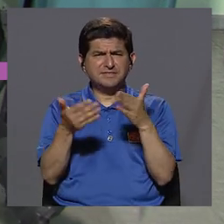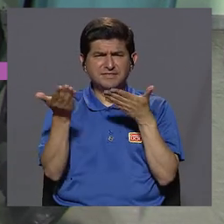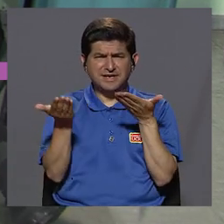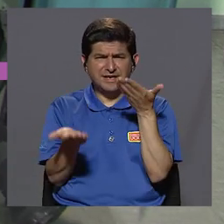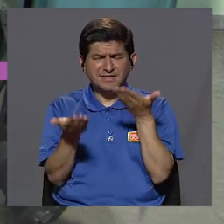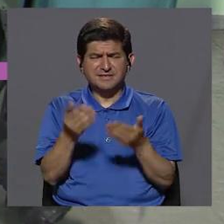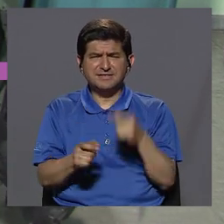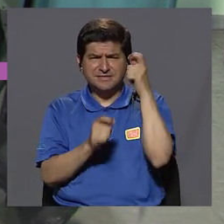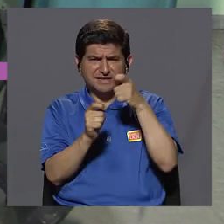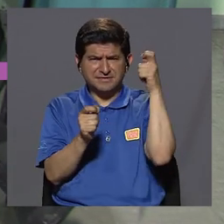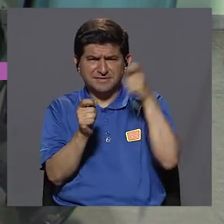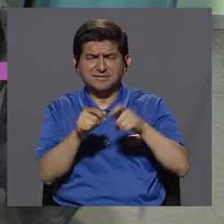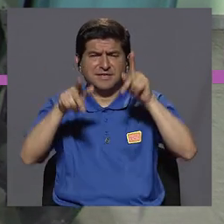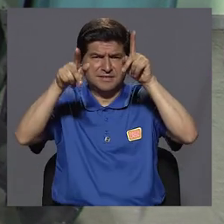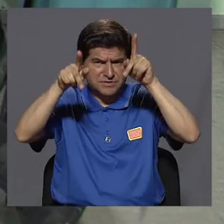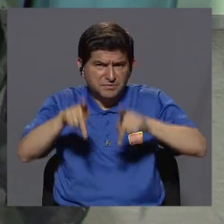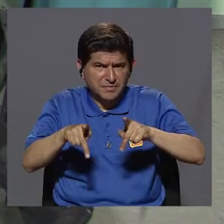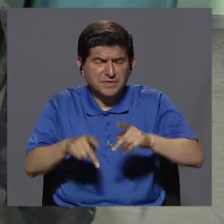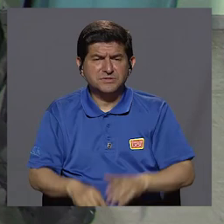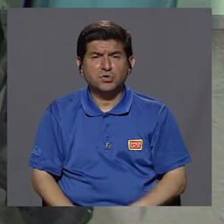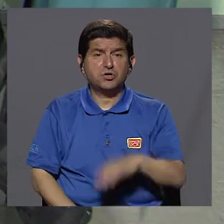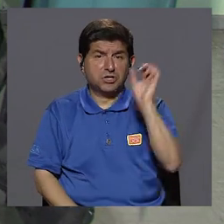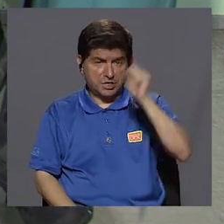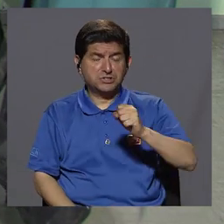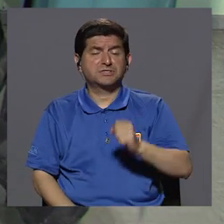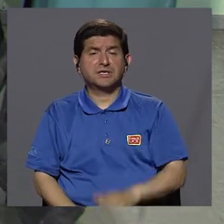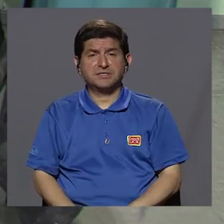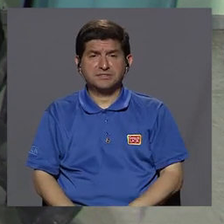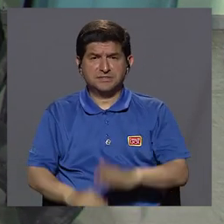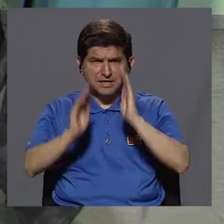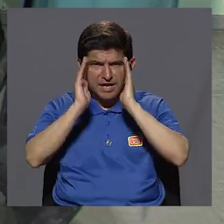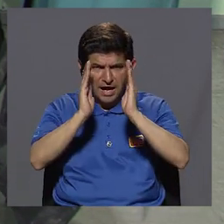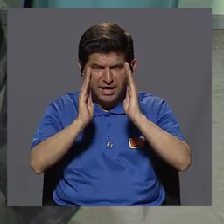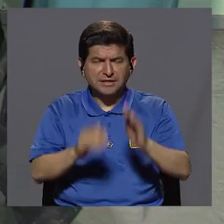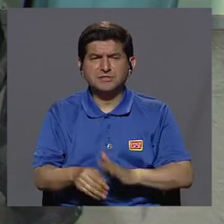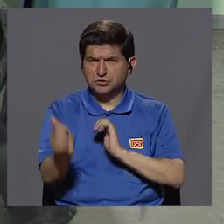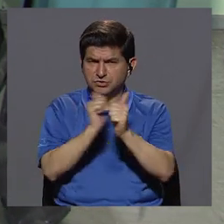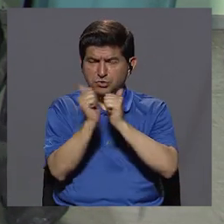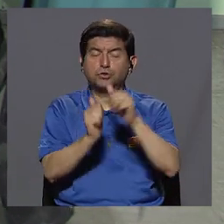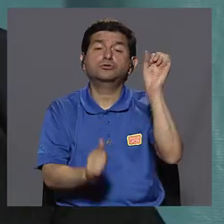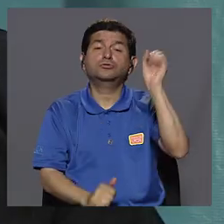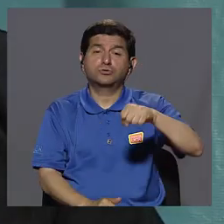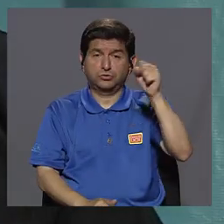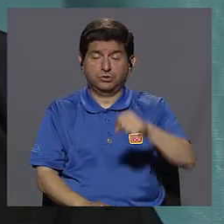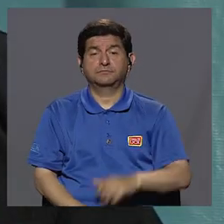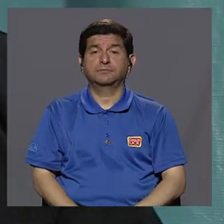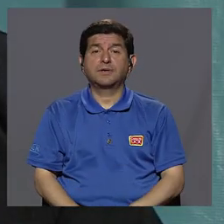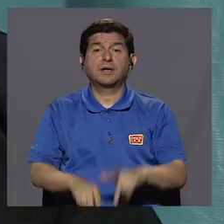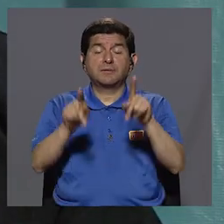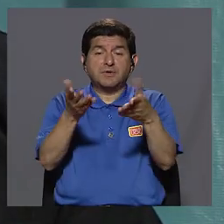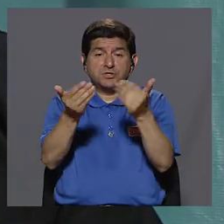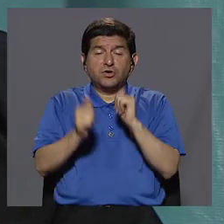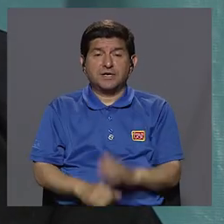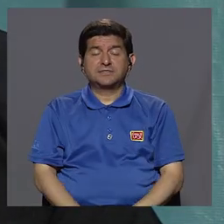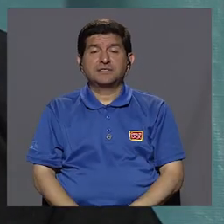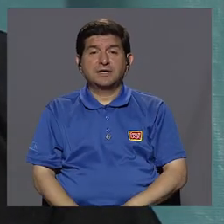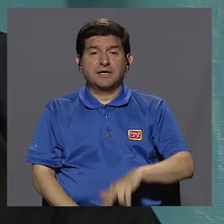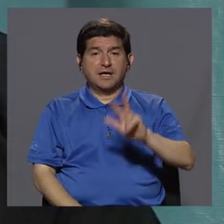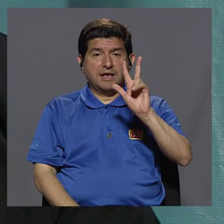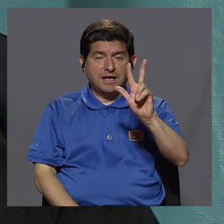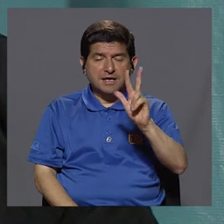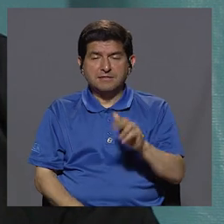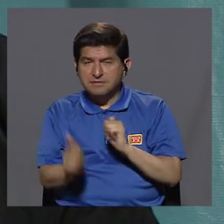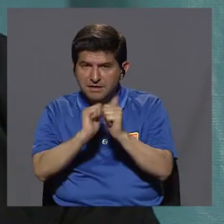como muy específico digamos para personas que así se dedican al deporte eventualmente sí para gente que quiere hacer triatlón